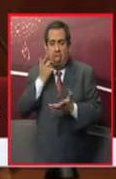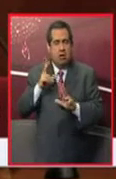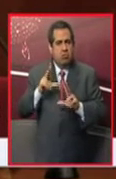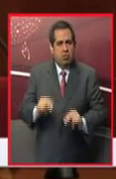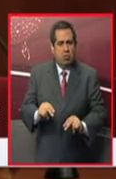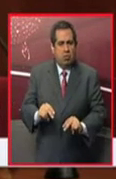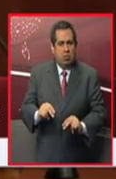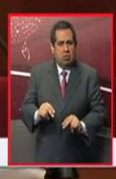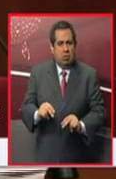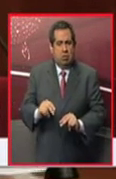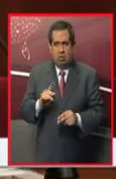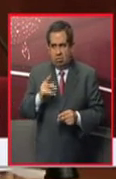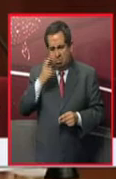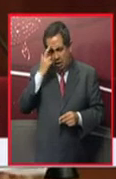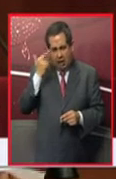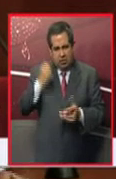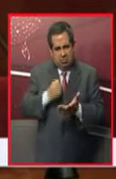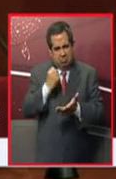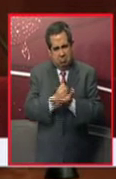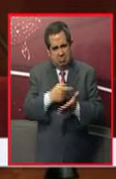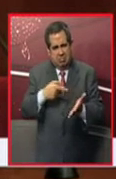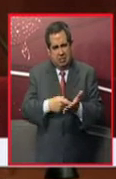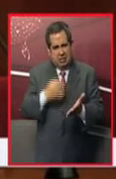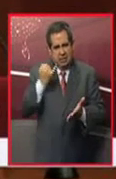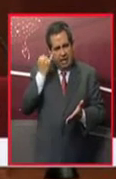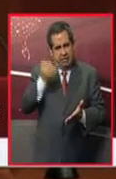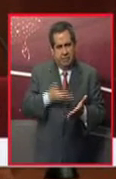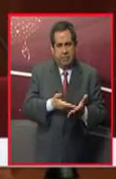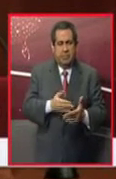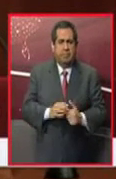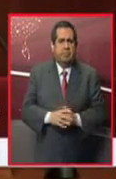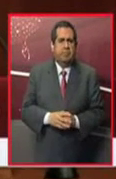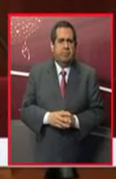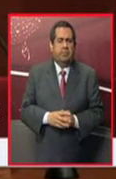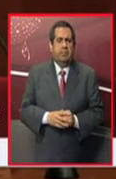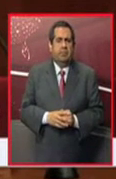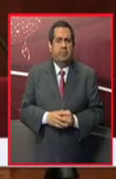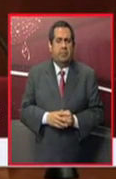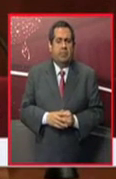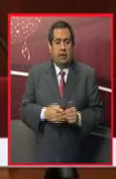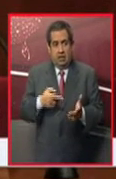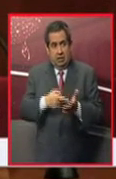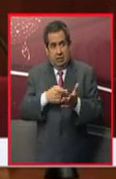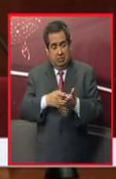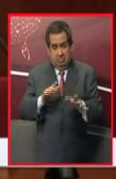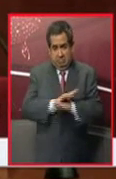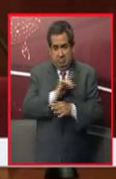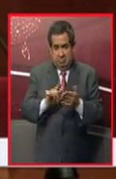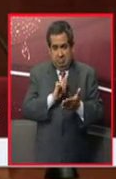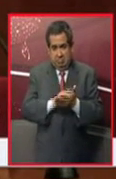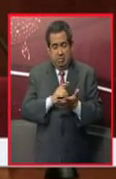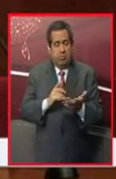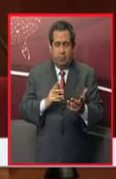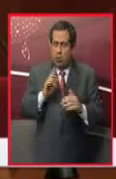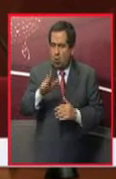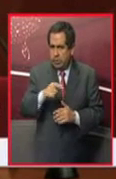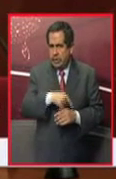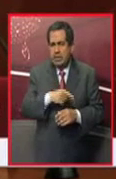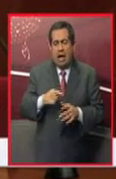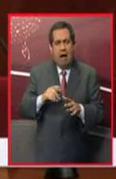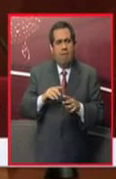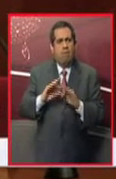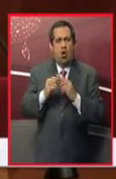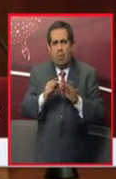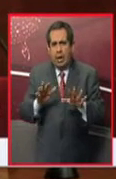se procesó esta iniciativa. Esta reforma o esta forma de